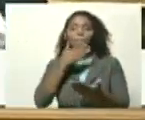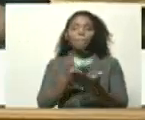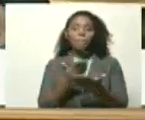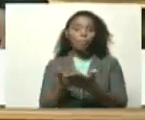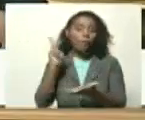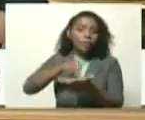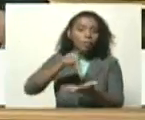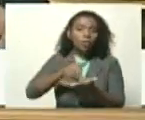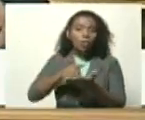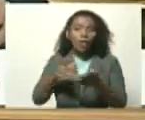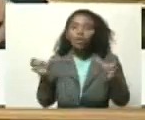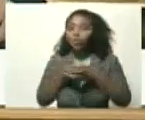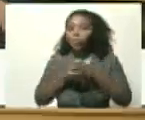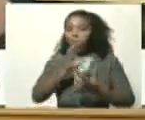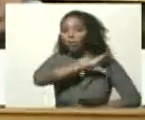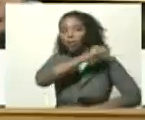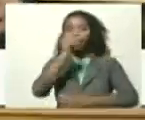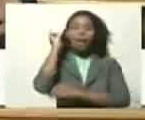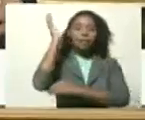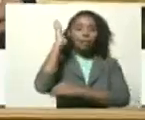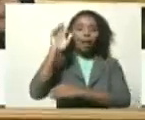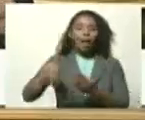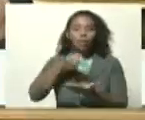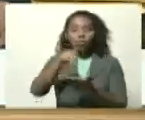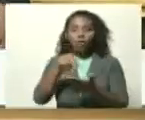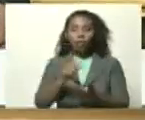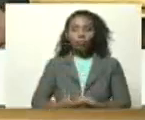de la Junta Directiva de la Asamblea Nacional.